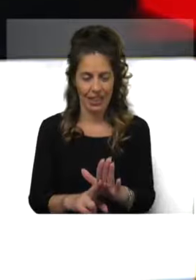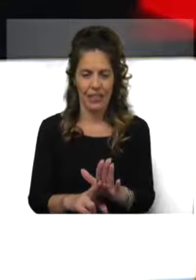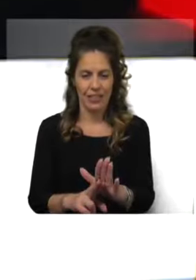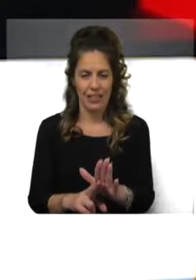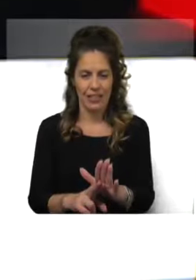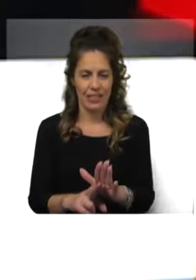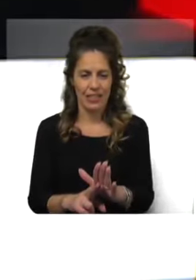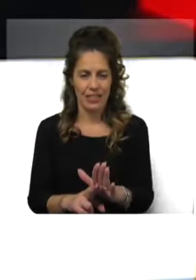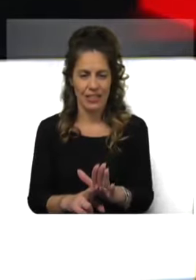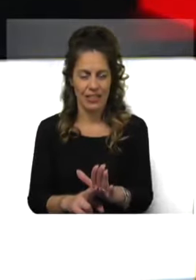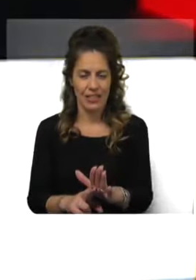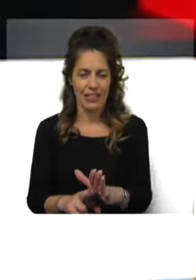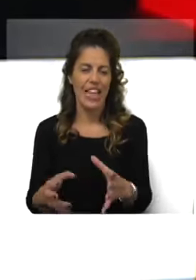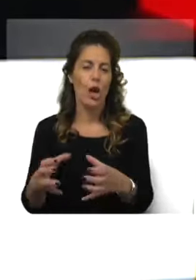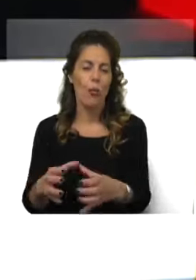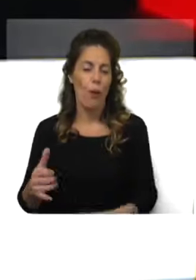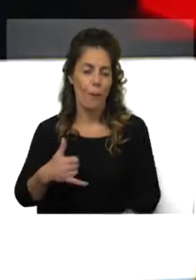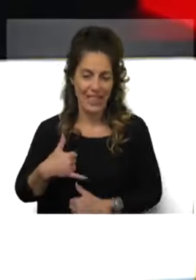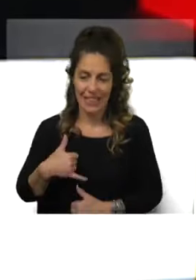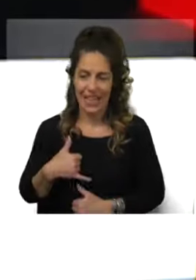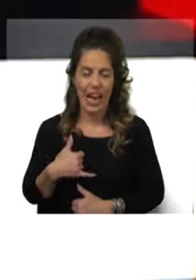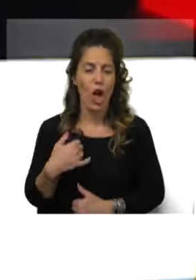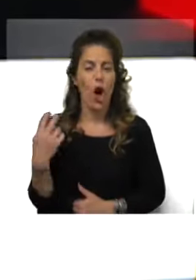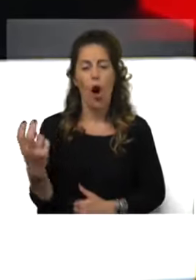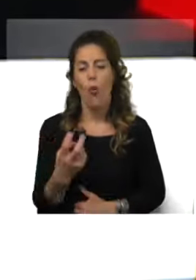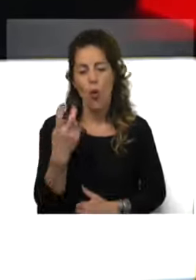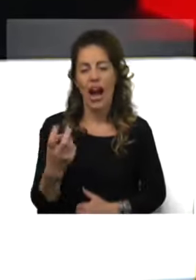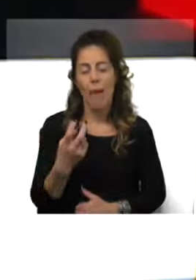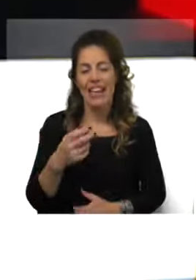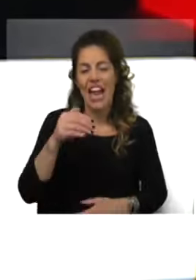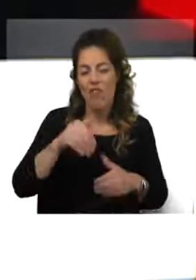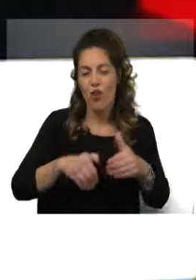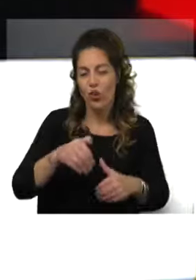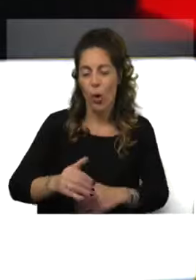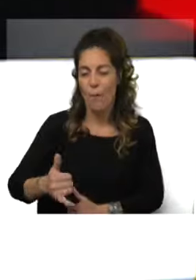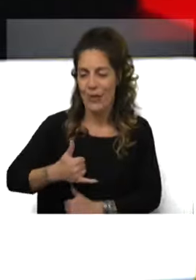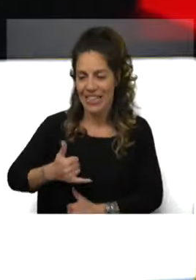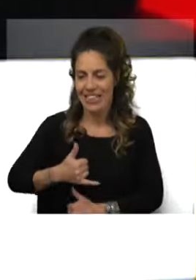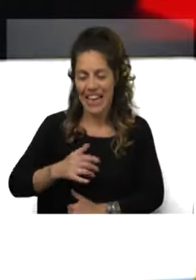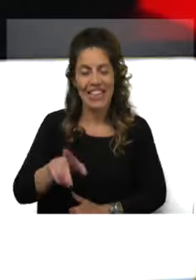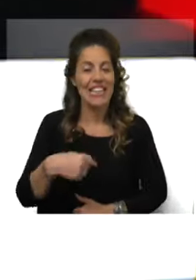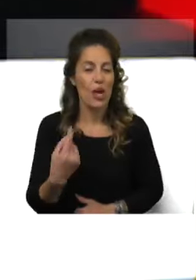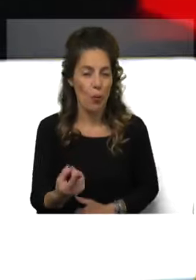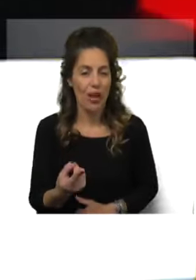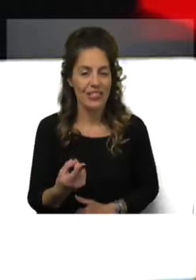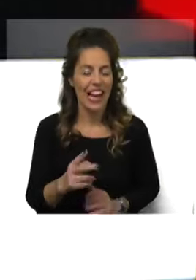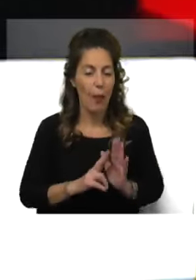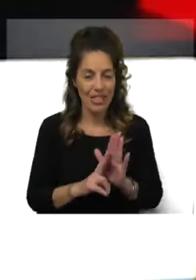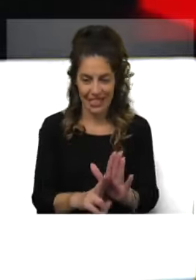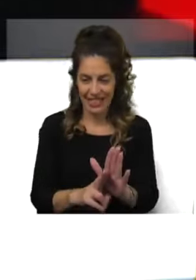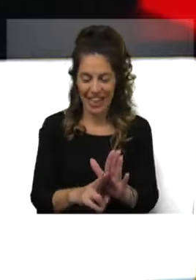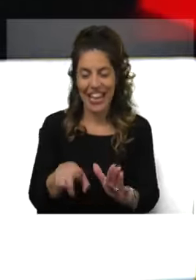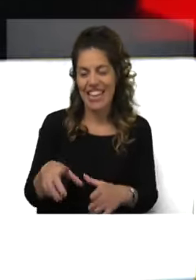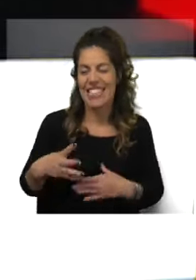la corporación militar o intentaban seducir el voto militar y después también eh No solo eso sino representar lo que es el